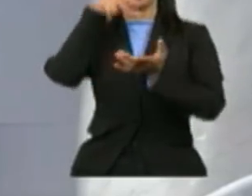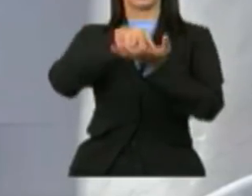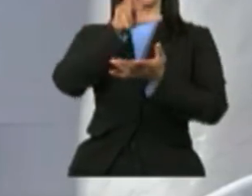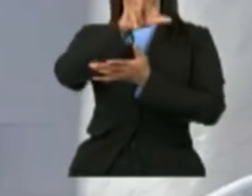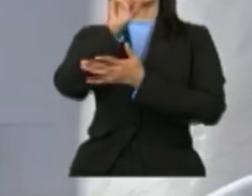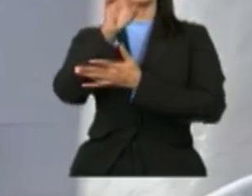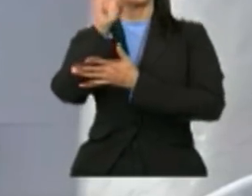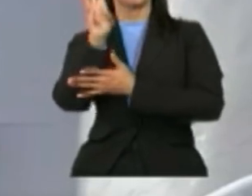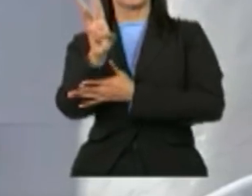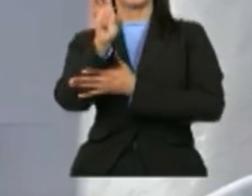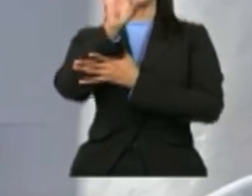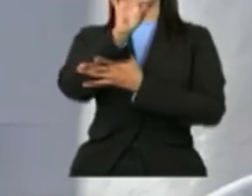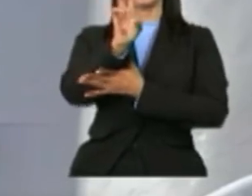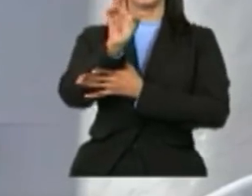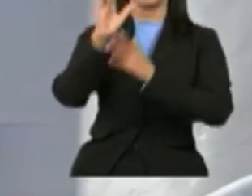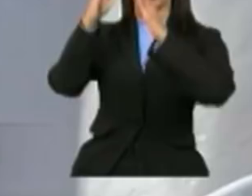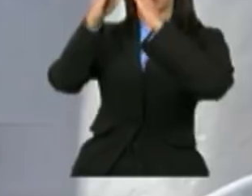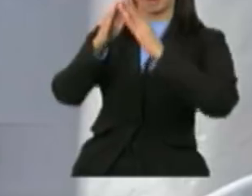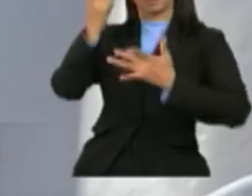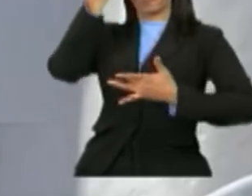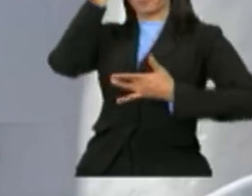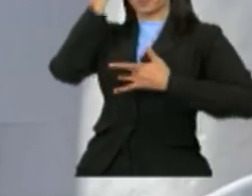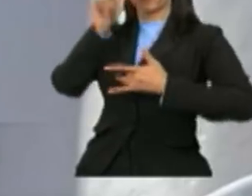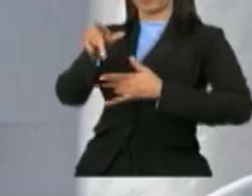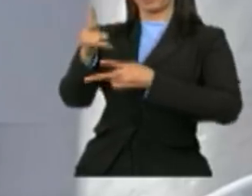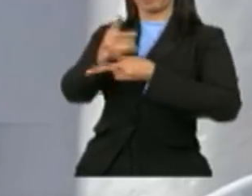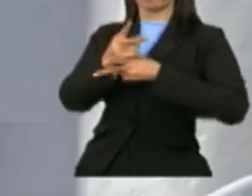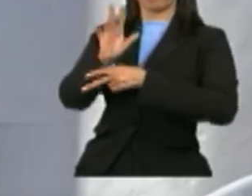3.367 en aislamiento domiciliario,